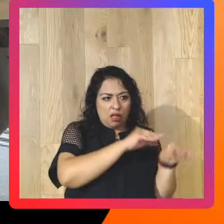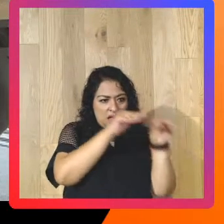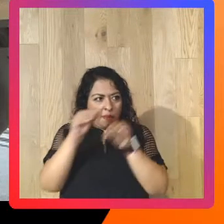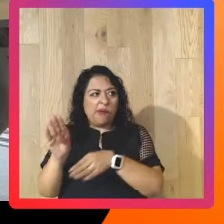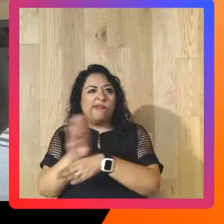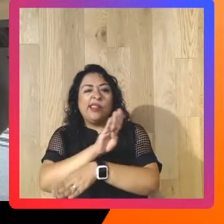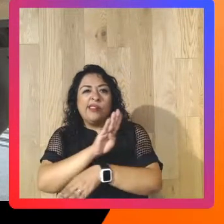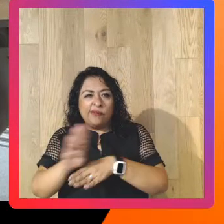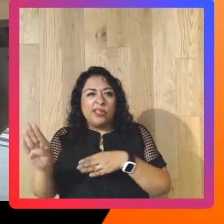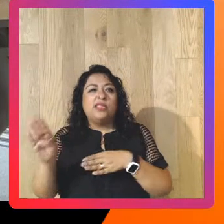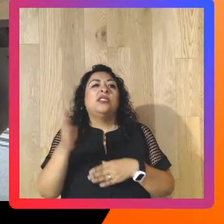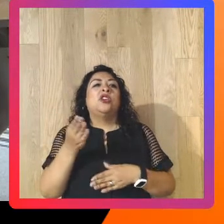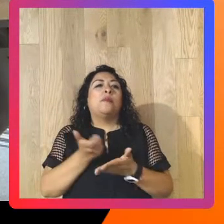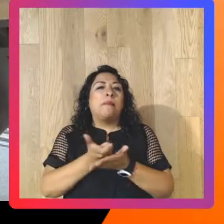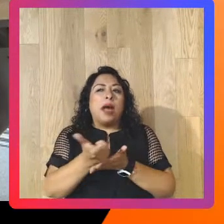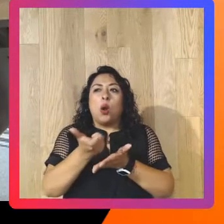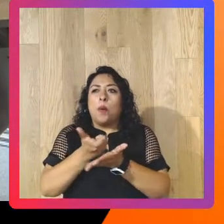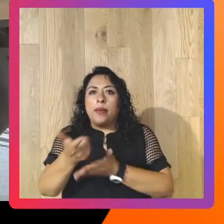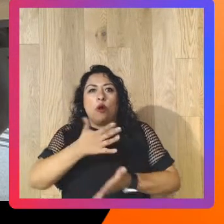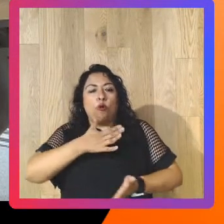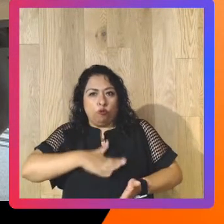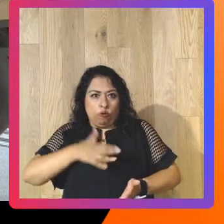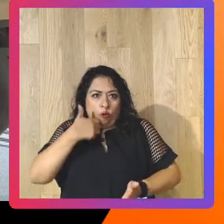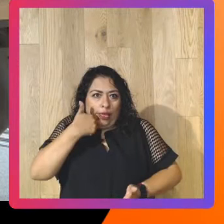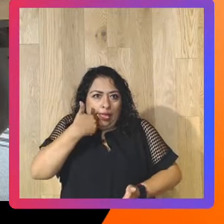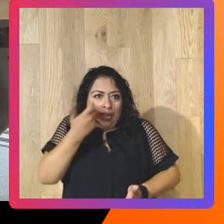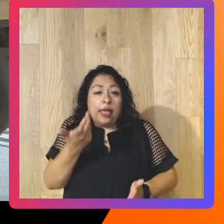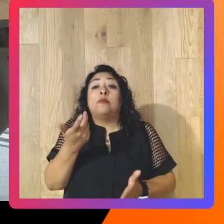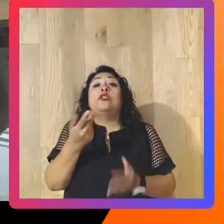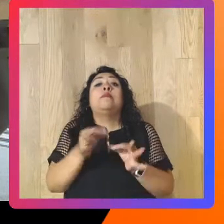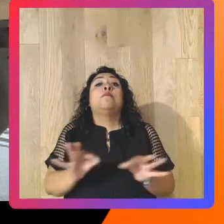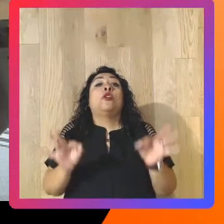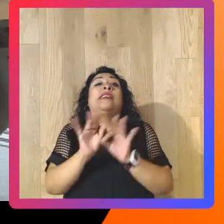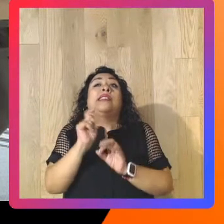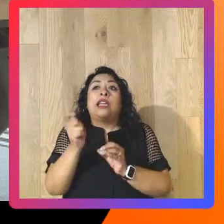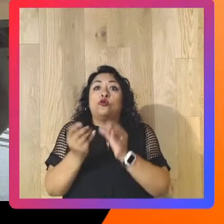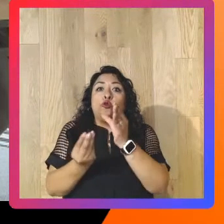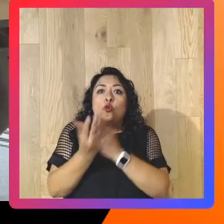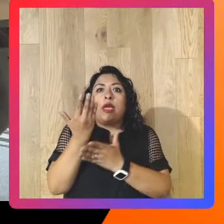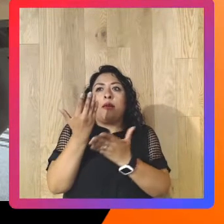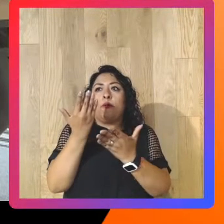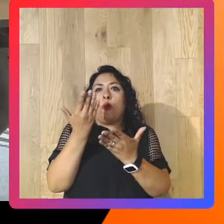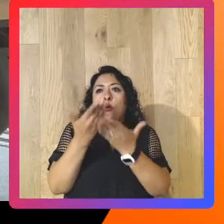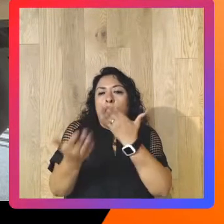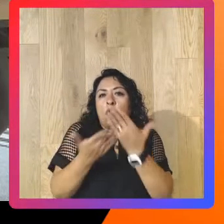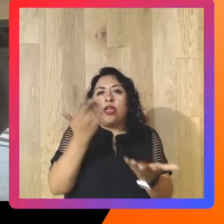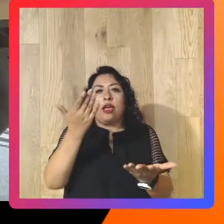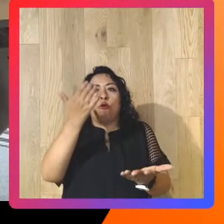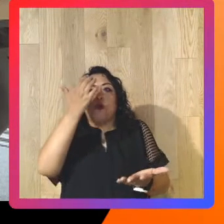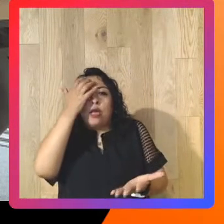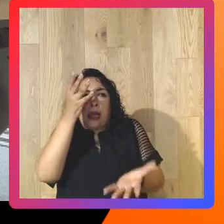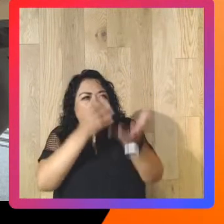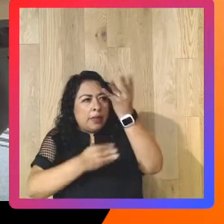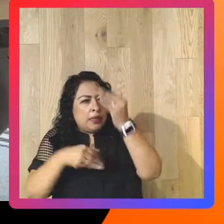este beneficio y estos salarios que estamos buscando. Dependemos de la innovación, del conocimiento, del aprendizaje continuo,